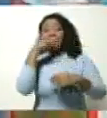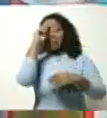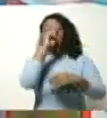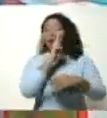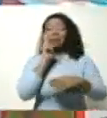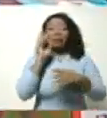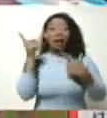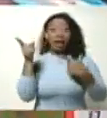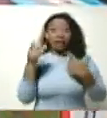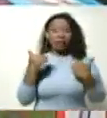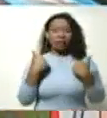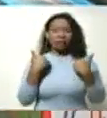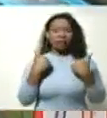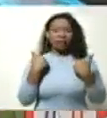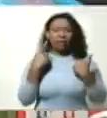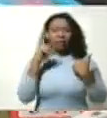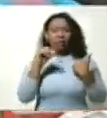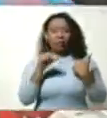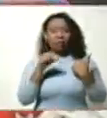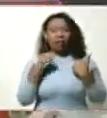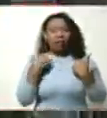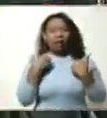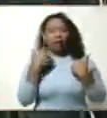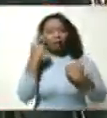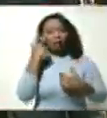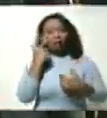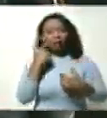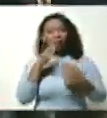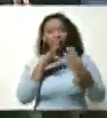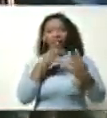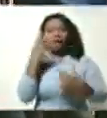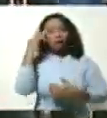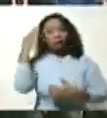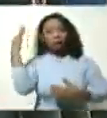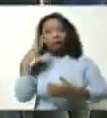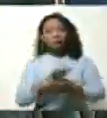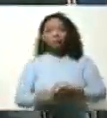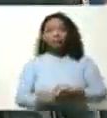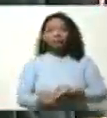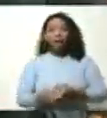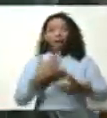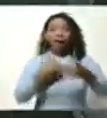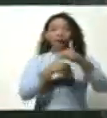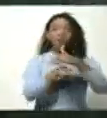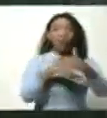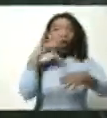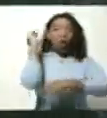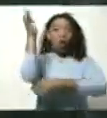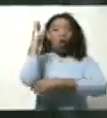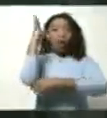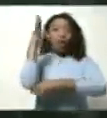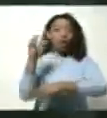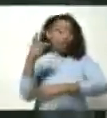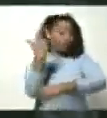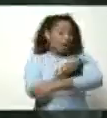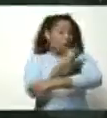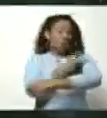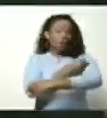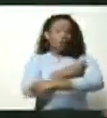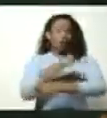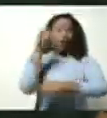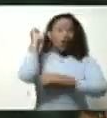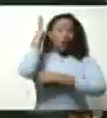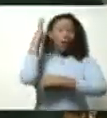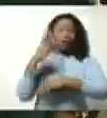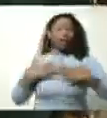bueno, esos están sufriendo también. Aquí seguimos. Nos vamos a la jornada de vacunación, jornada de salud.